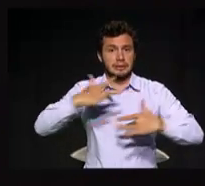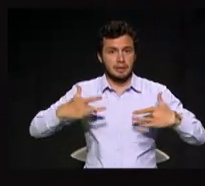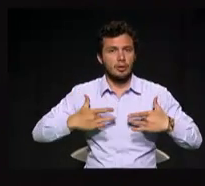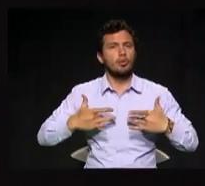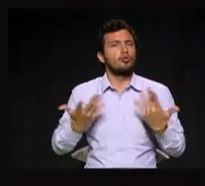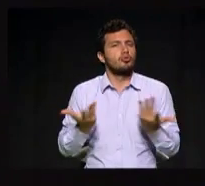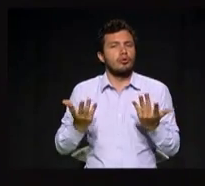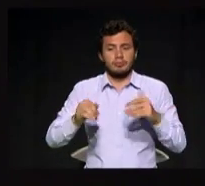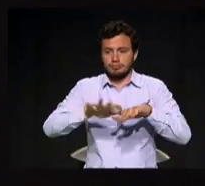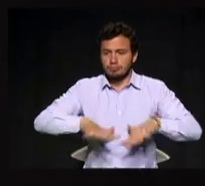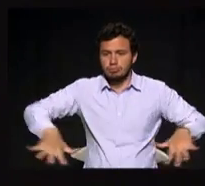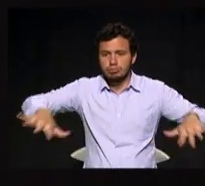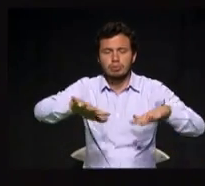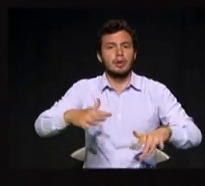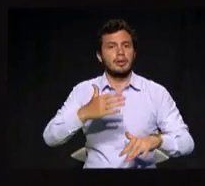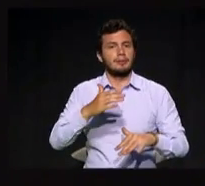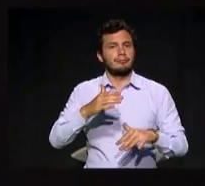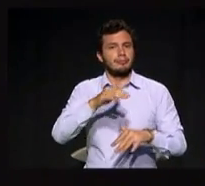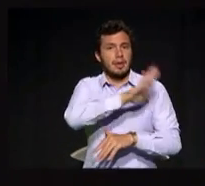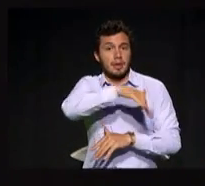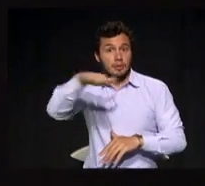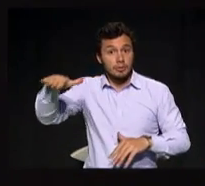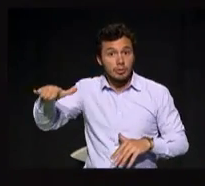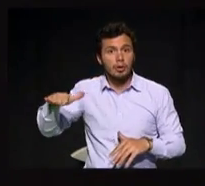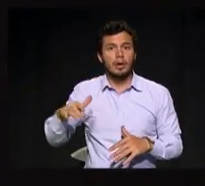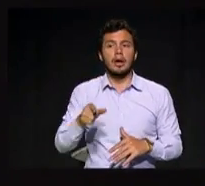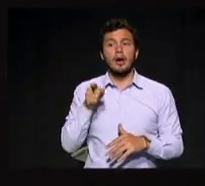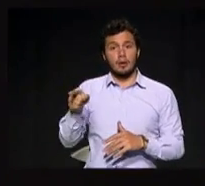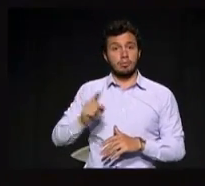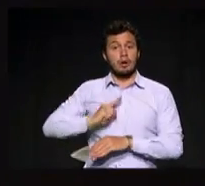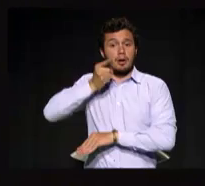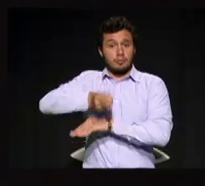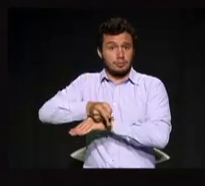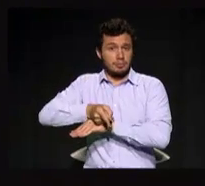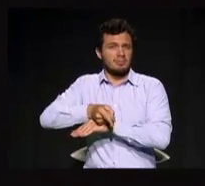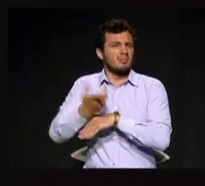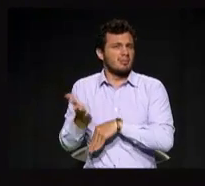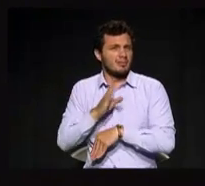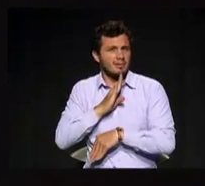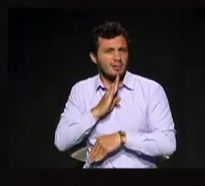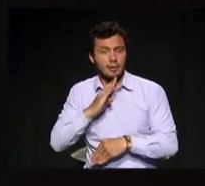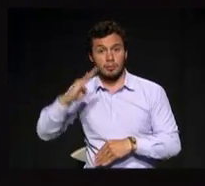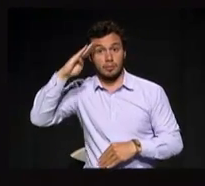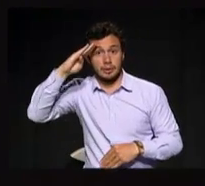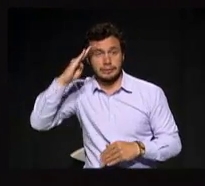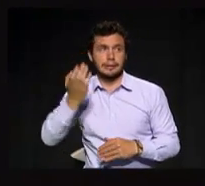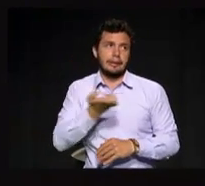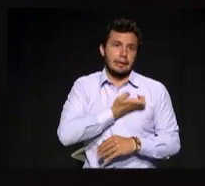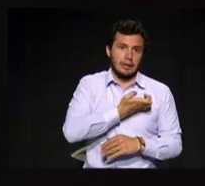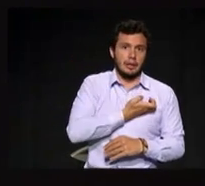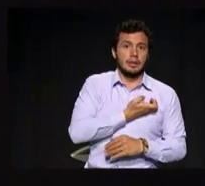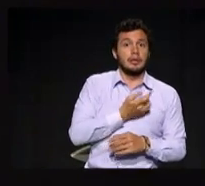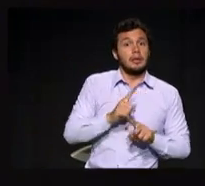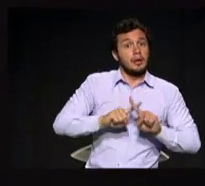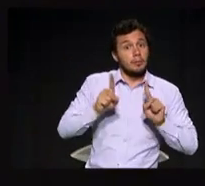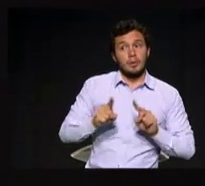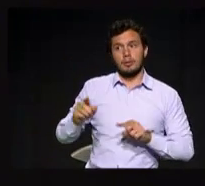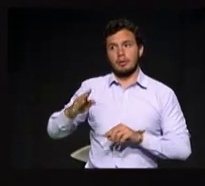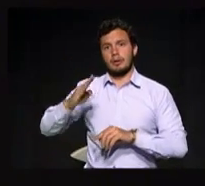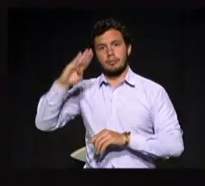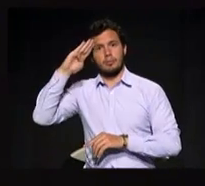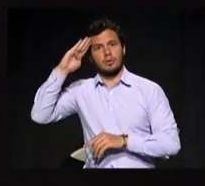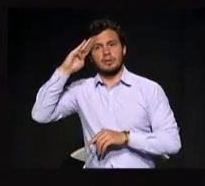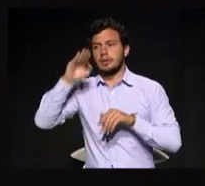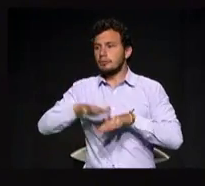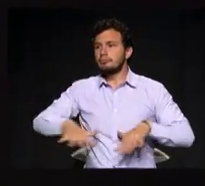del tema de seguridad es claro hay una autoridad de policía al alcalde pero también la policía tiene una un territorio una competencia en todo el